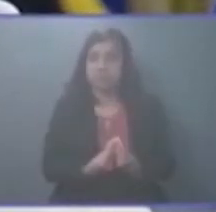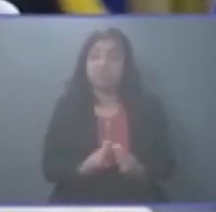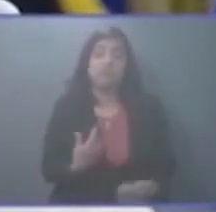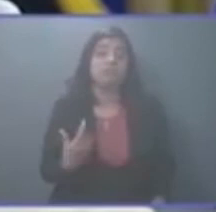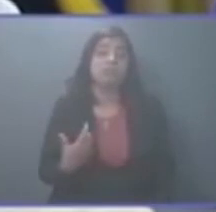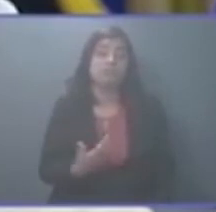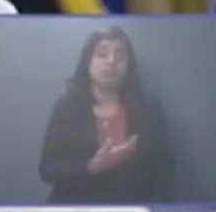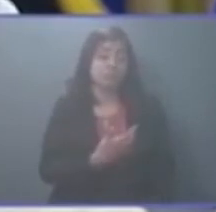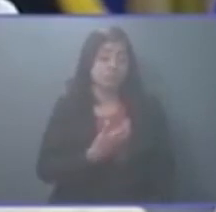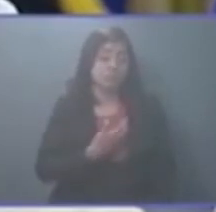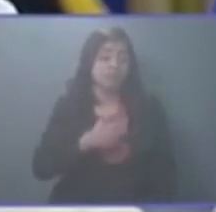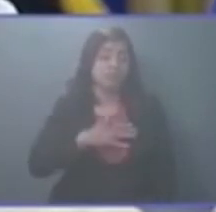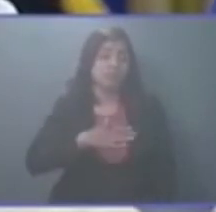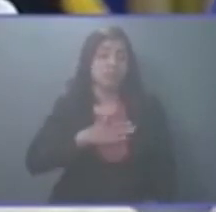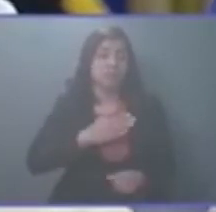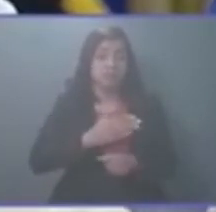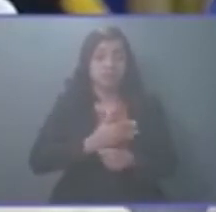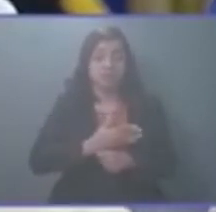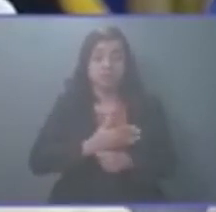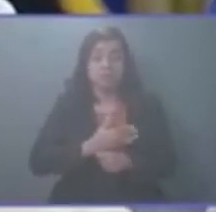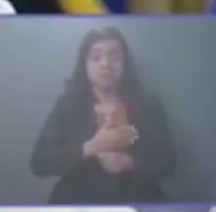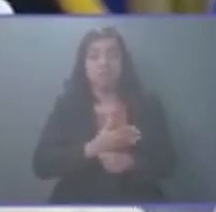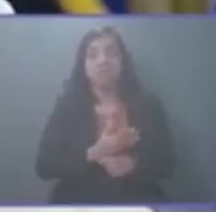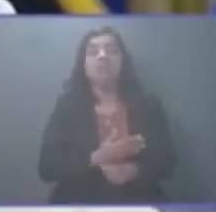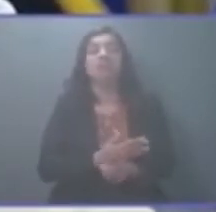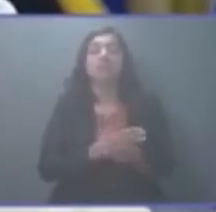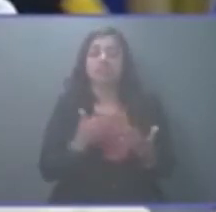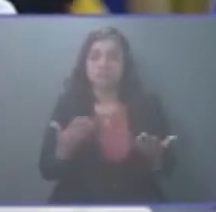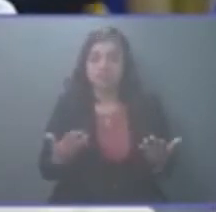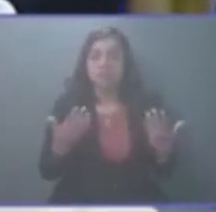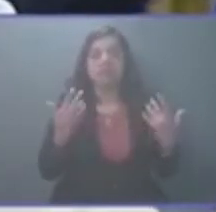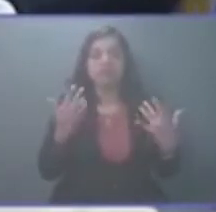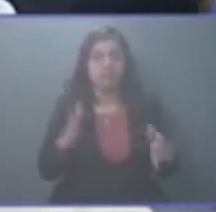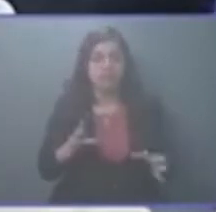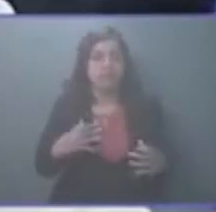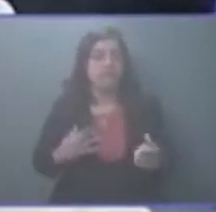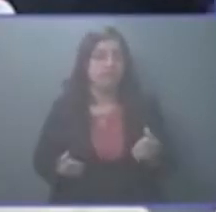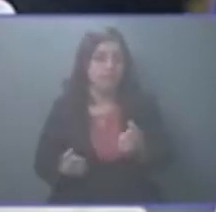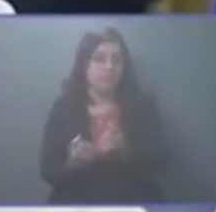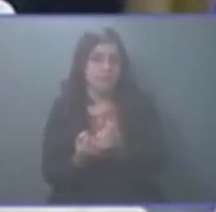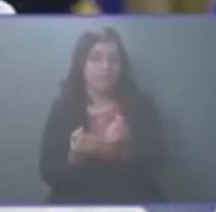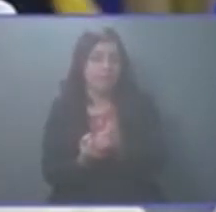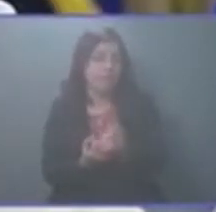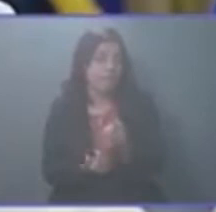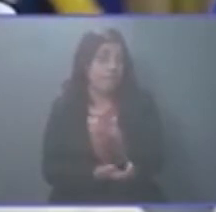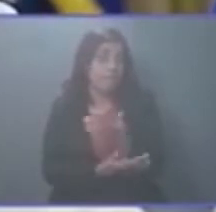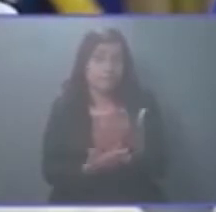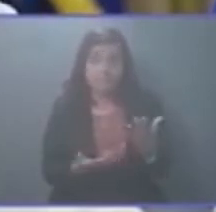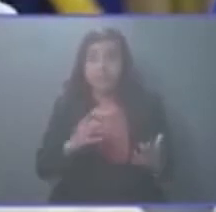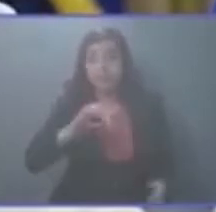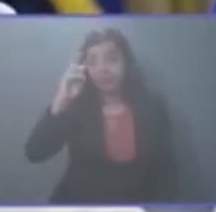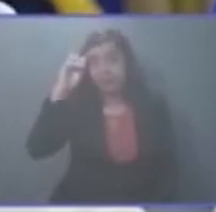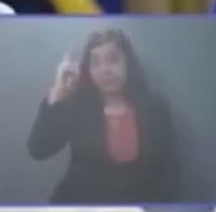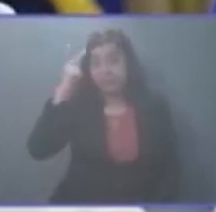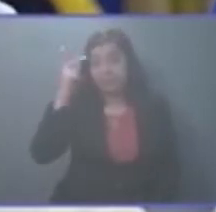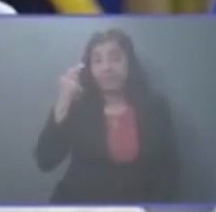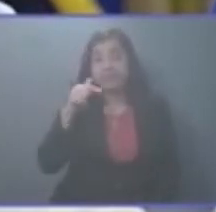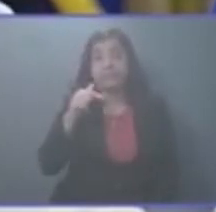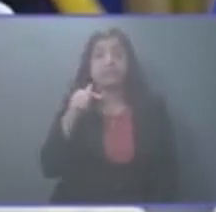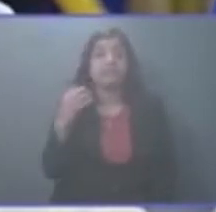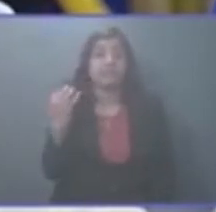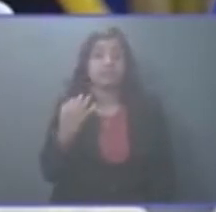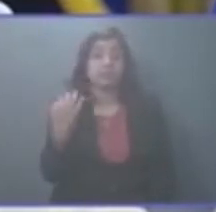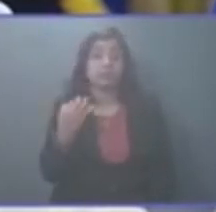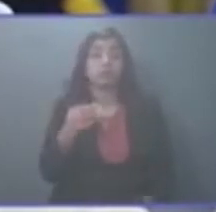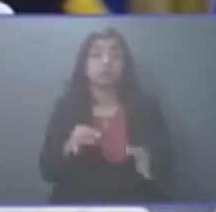grupo parlamentario ha acompañado esta demanda porque representa una acción